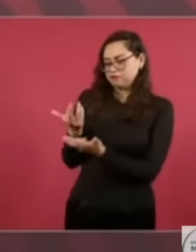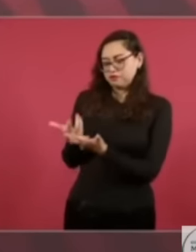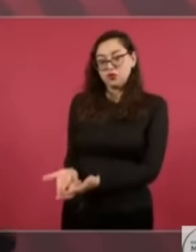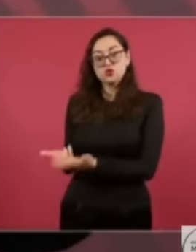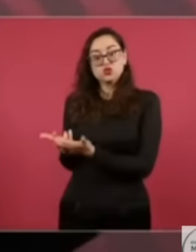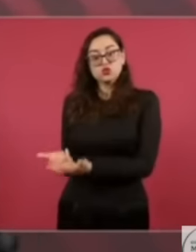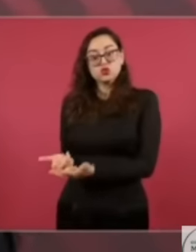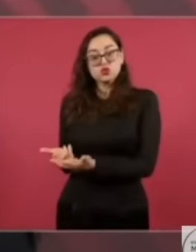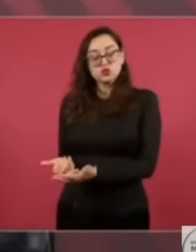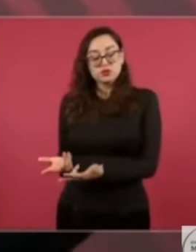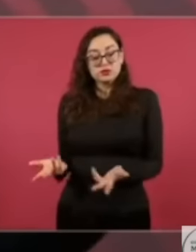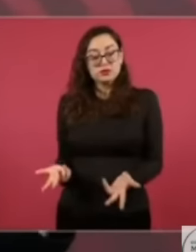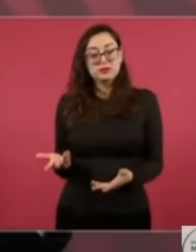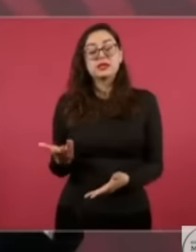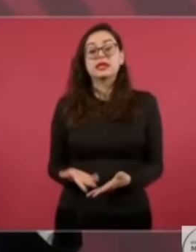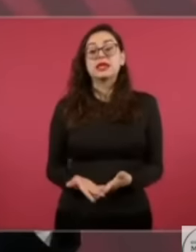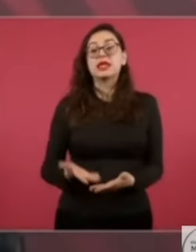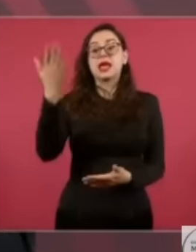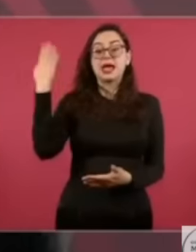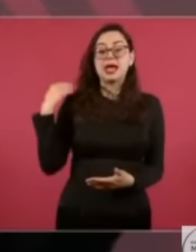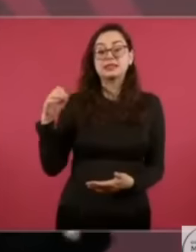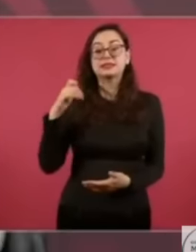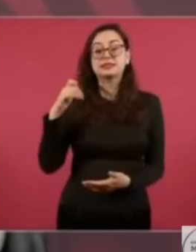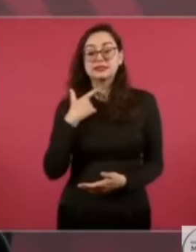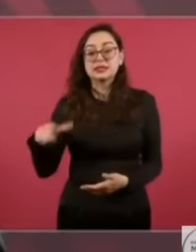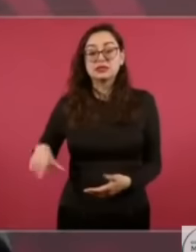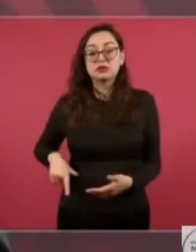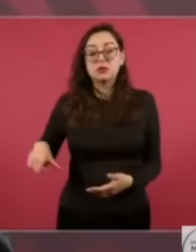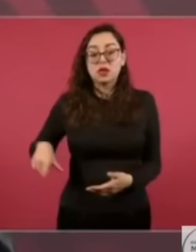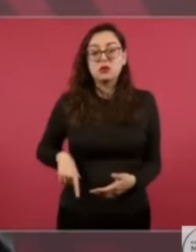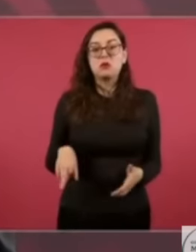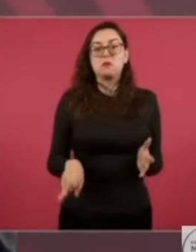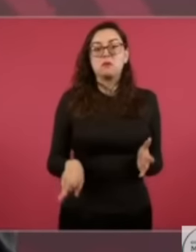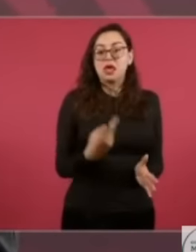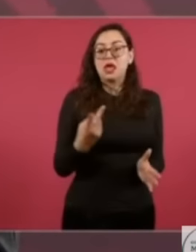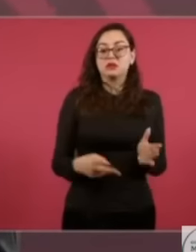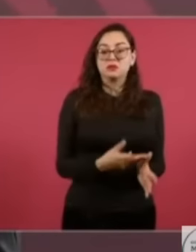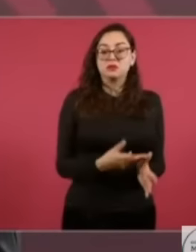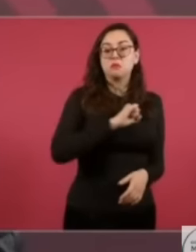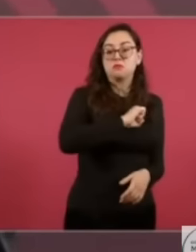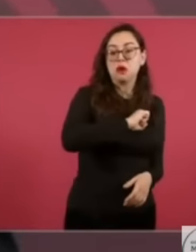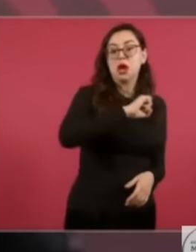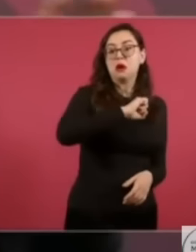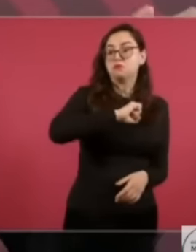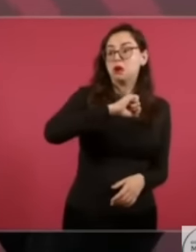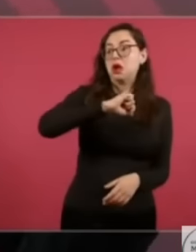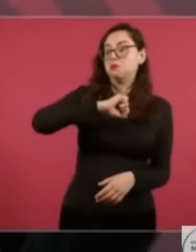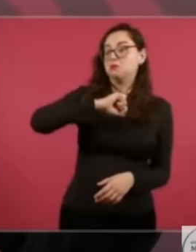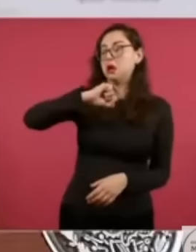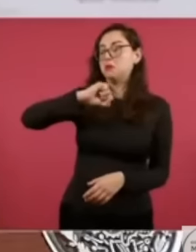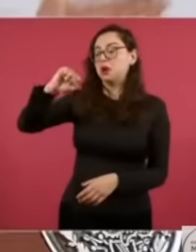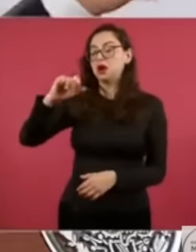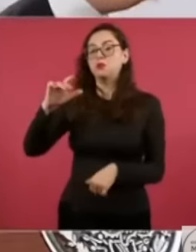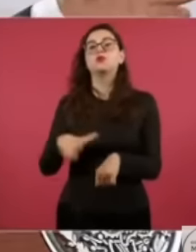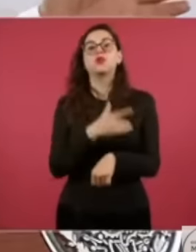no alcanza el presupuesto. Pues sí, era muy descarada.